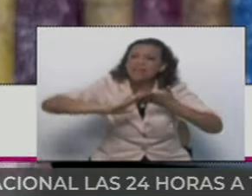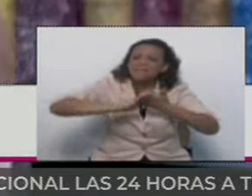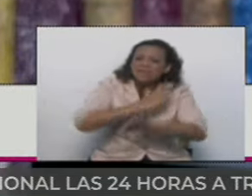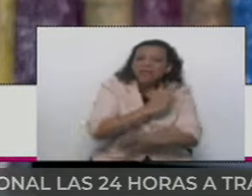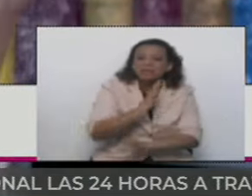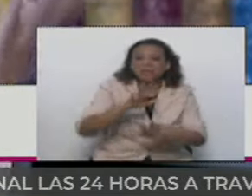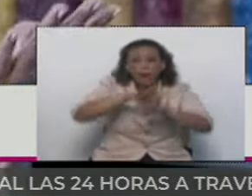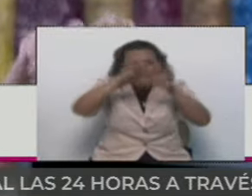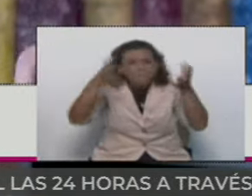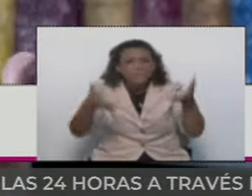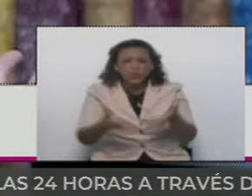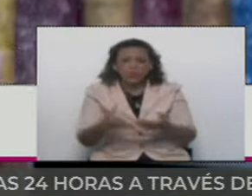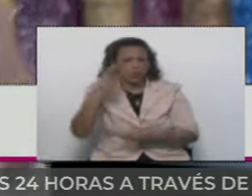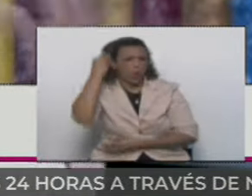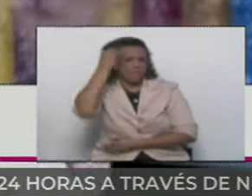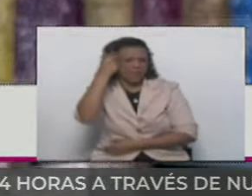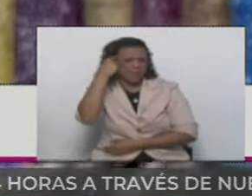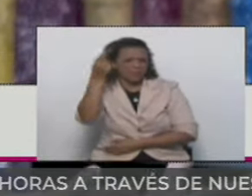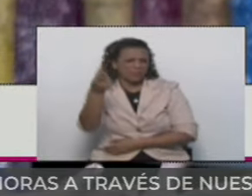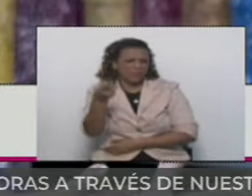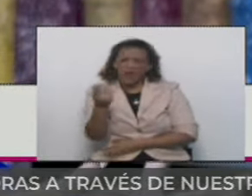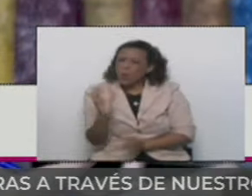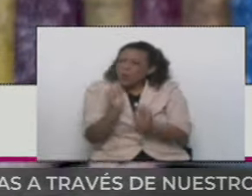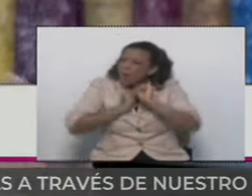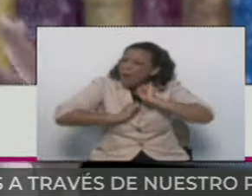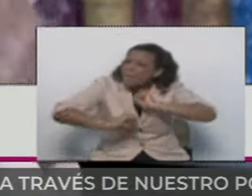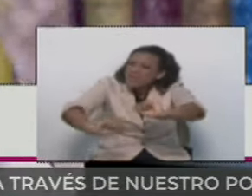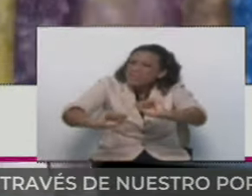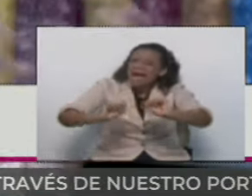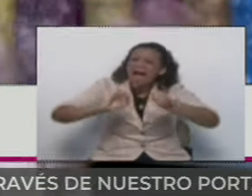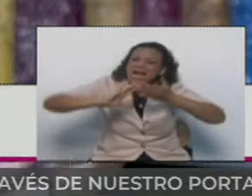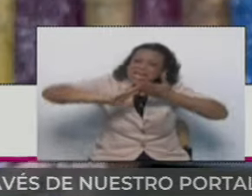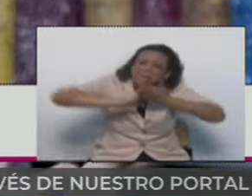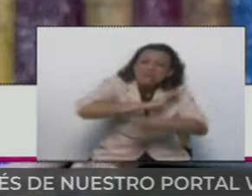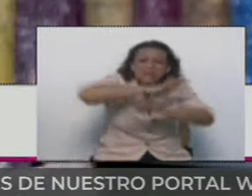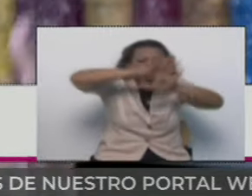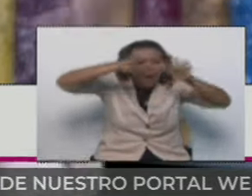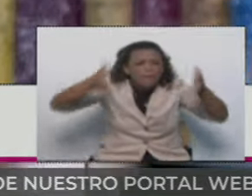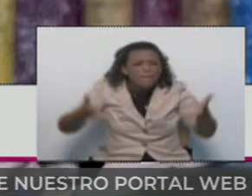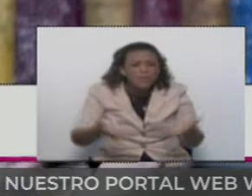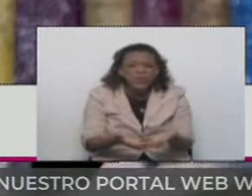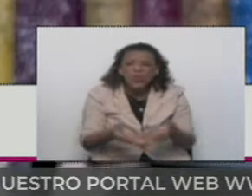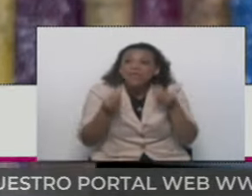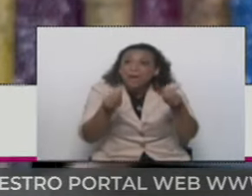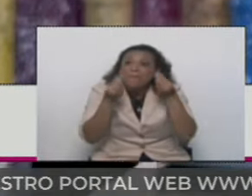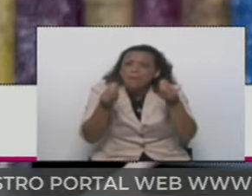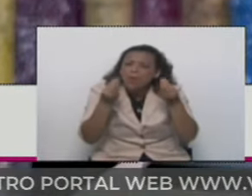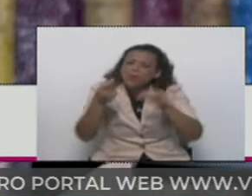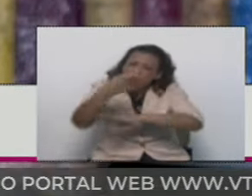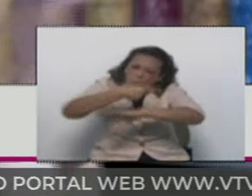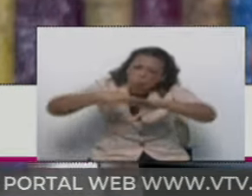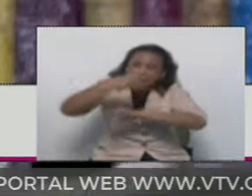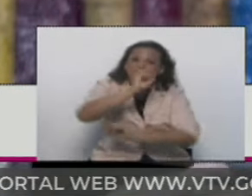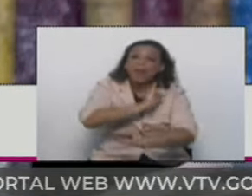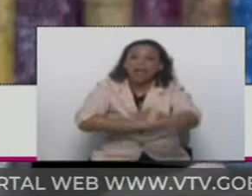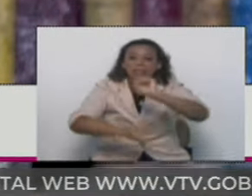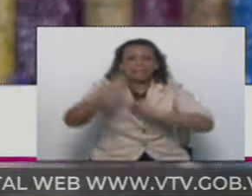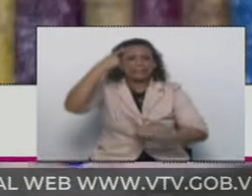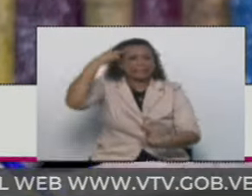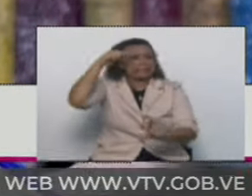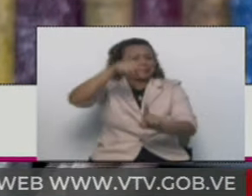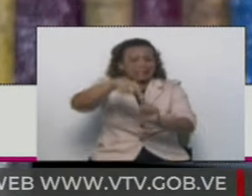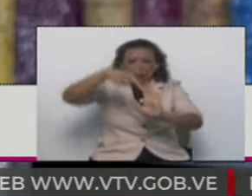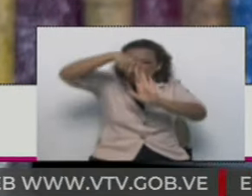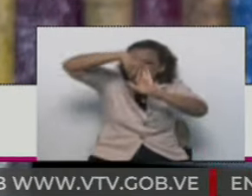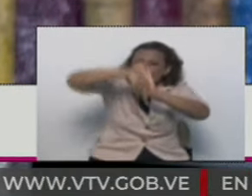mundo. Yo pensaba preguntarle a usted cómo evitar, qué podemos hacer los pueblos del mundo y los gobiernos del mundo para evitar ese llegar a ese abismo, pero